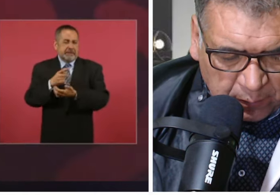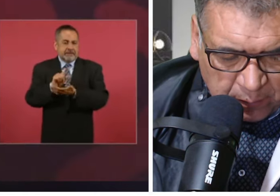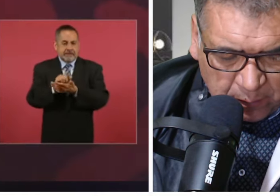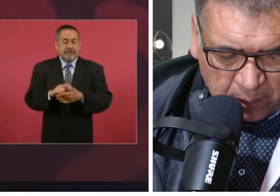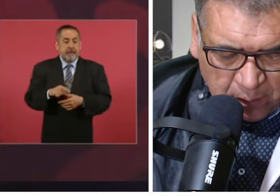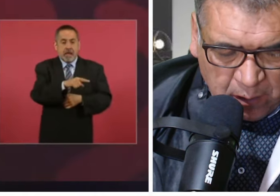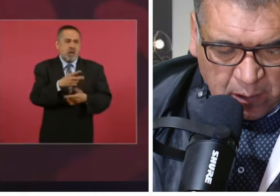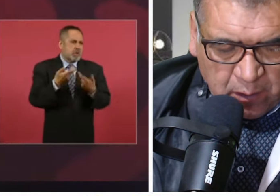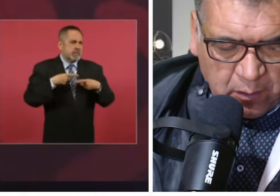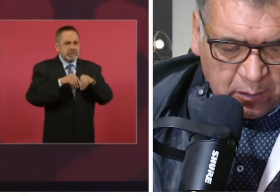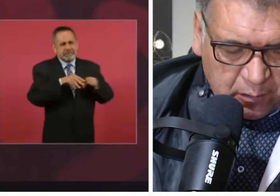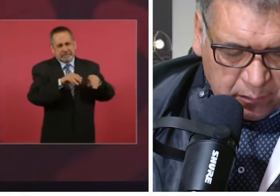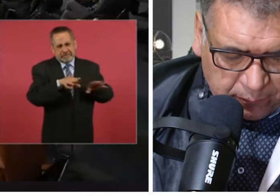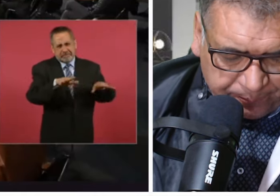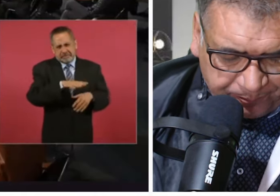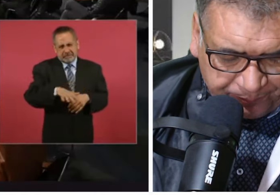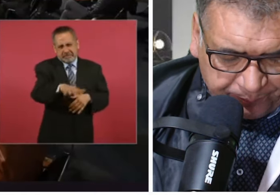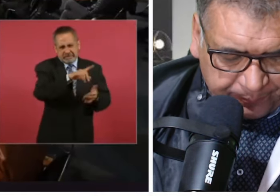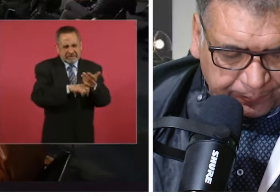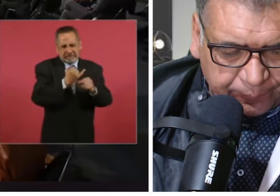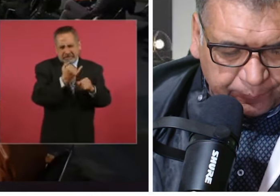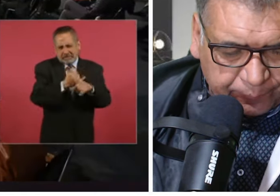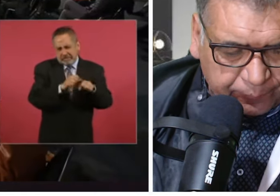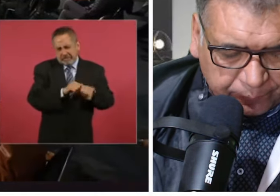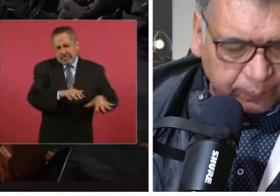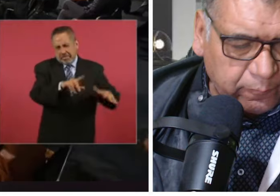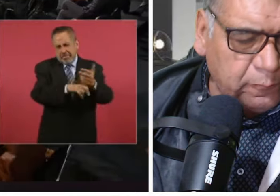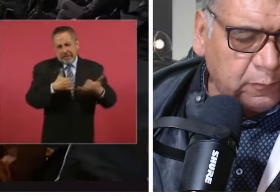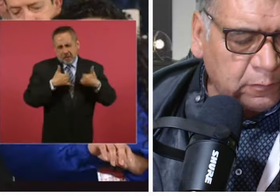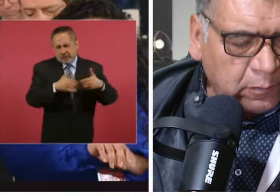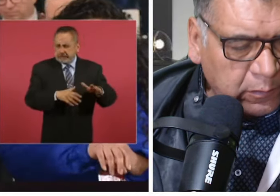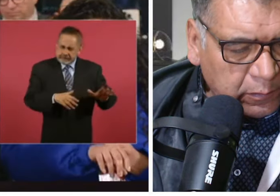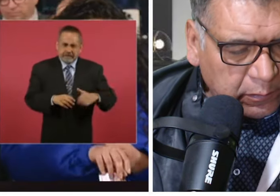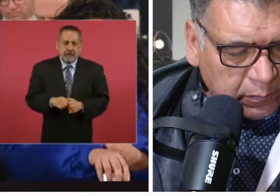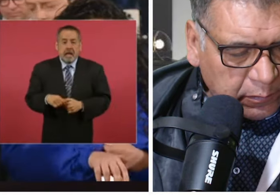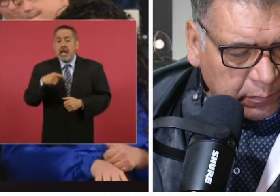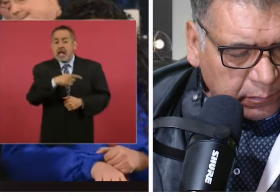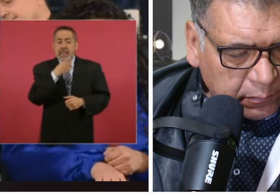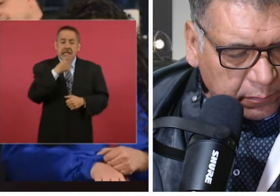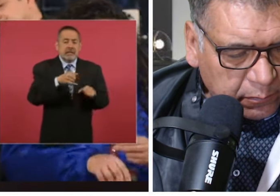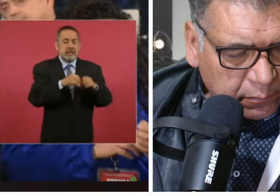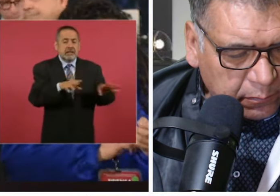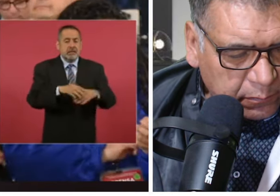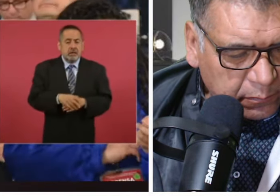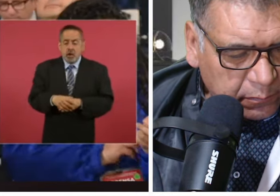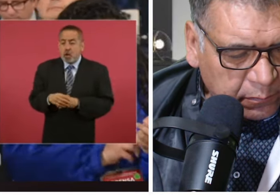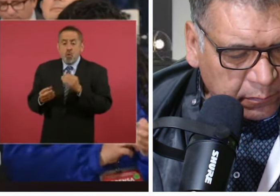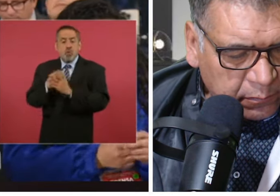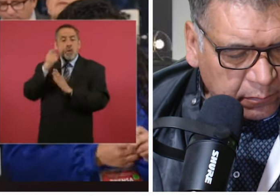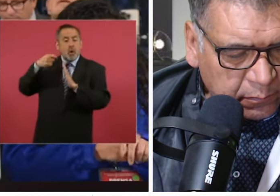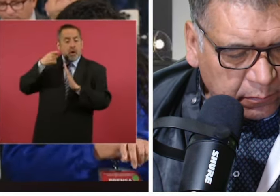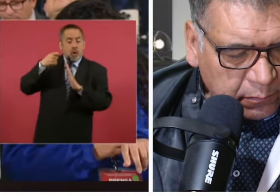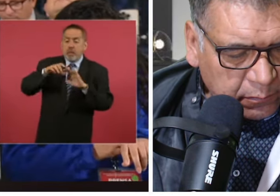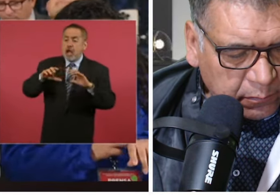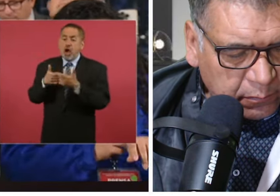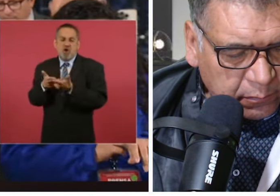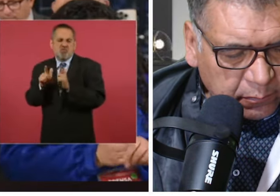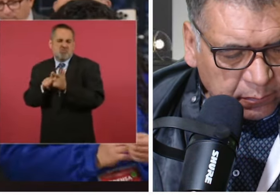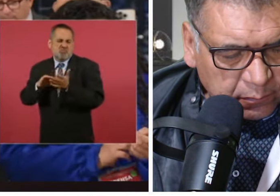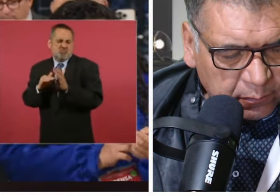llega a mucha gente, por lo menos a toda la gente que está en redes sociales y principalmente también jóvenes. Él publica esto y dice, nuevo reportaje del clan